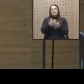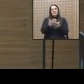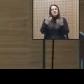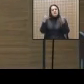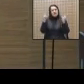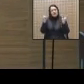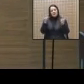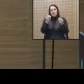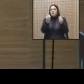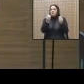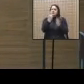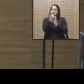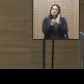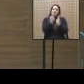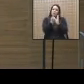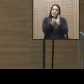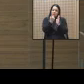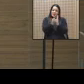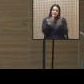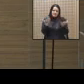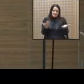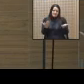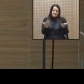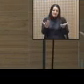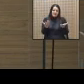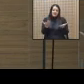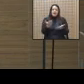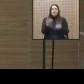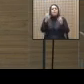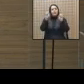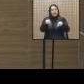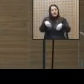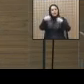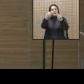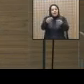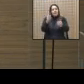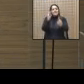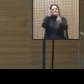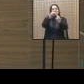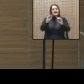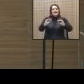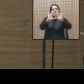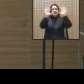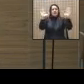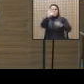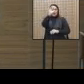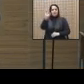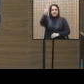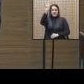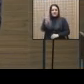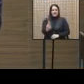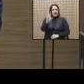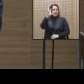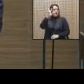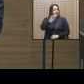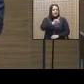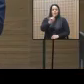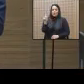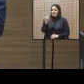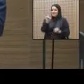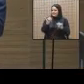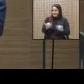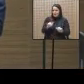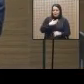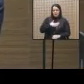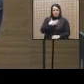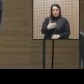aquí. Le podríamos dar un mensaje claro a Costa Rica que no estamos dispuestos en la